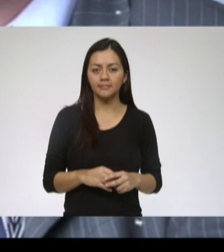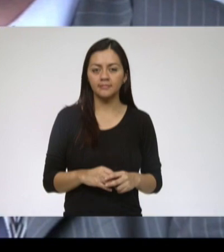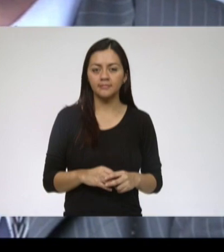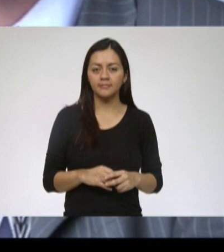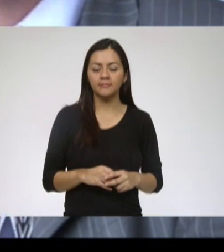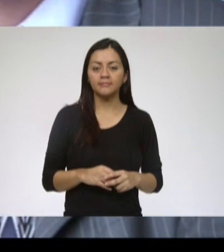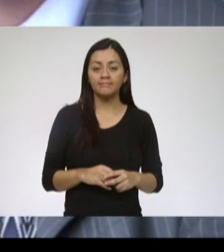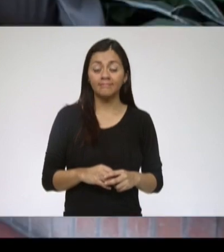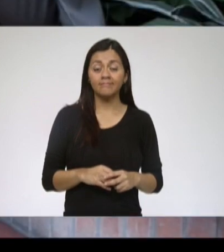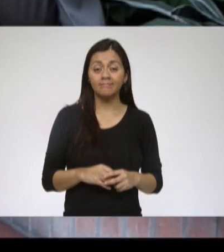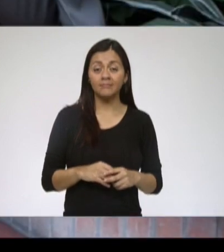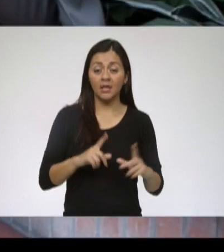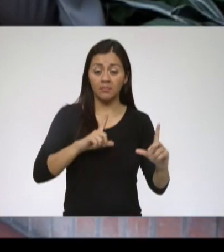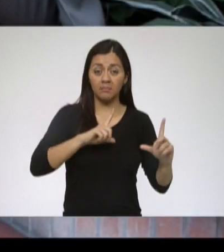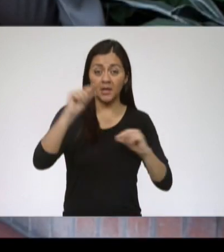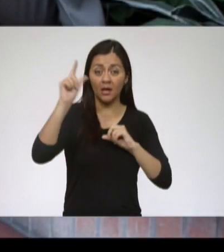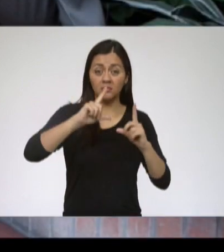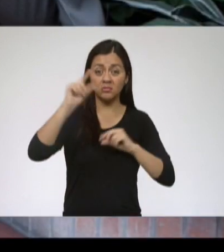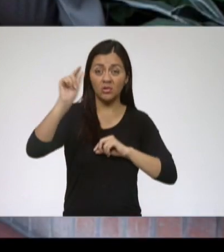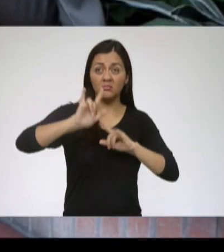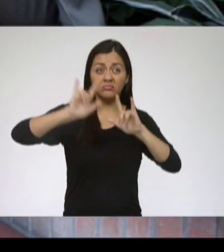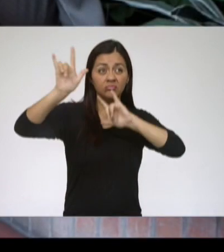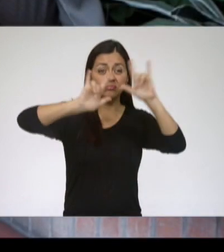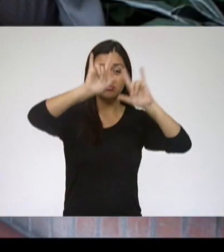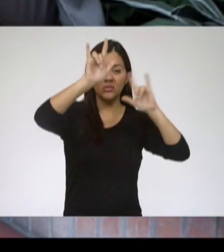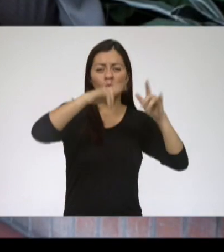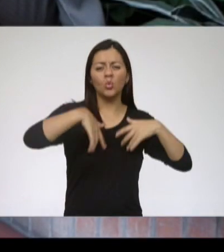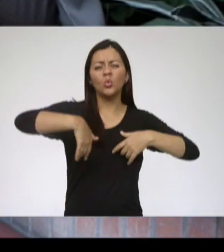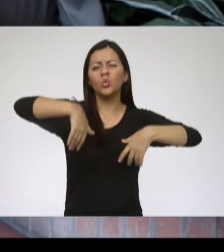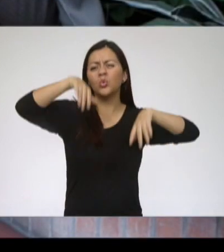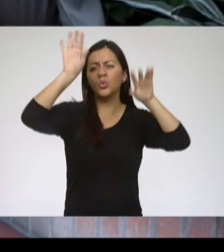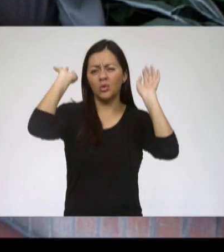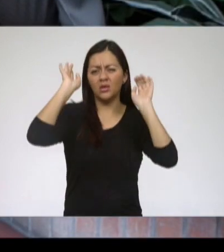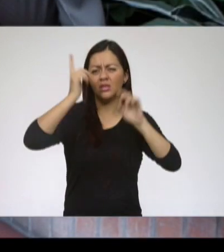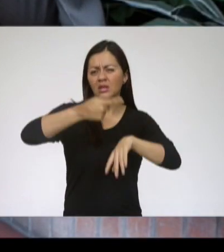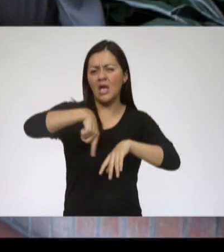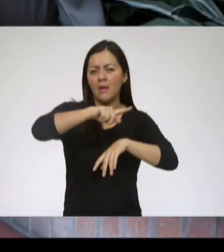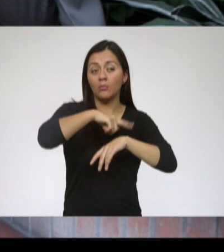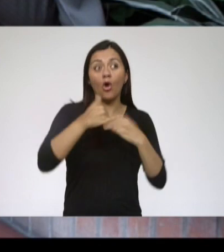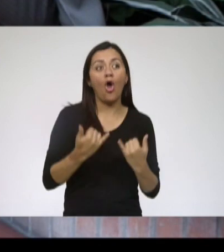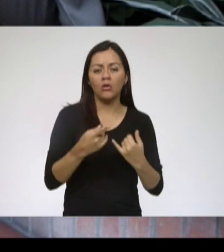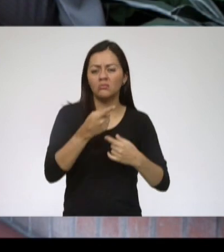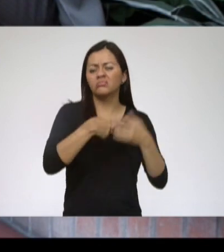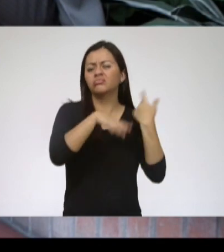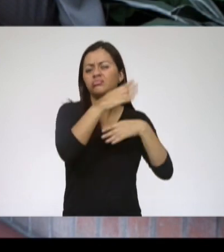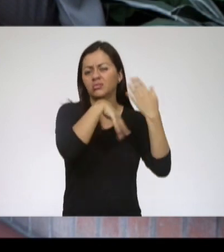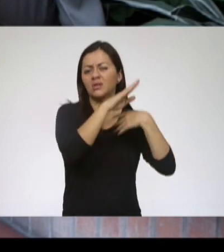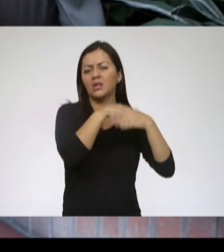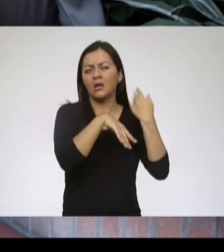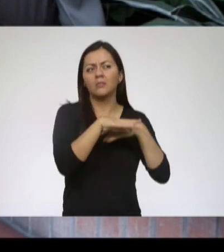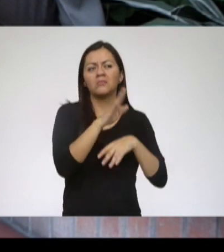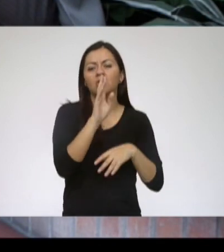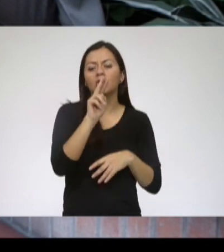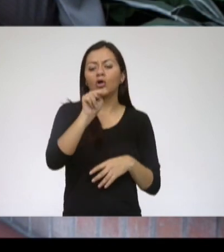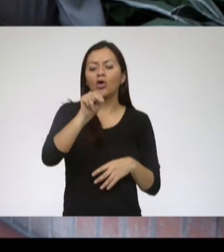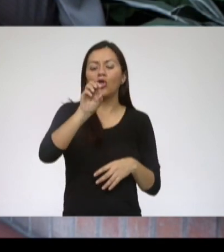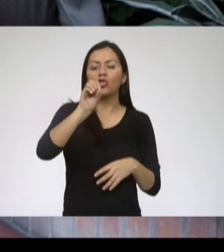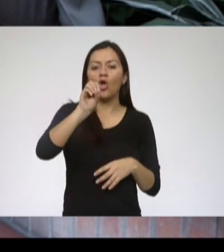la migración ha existido desde que el hombre es hombre, ¿no? Pues, desde la época de los